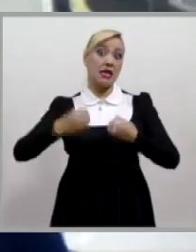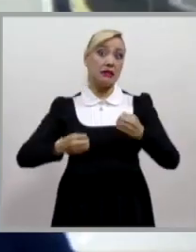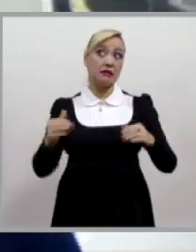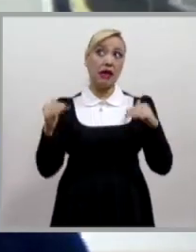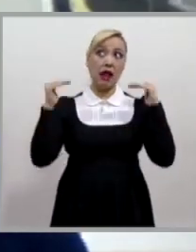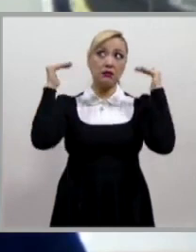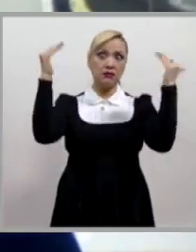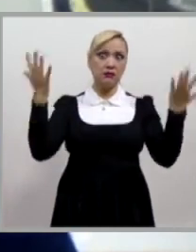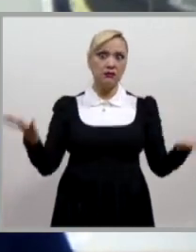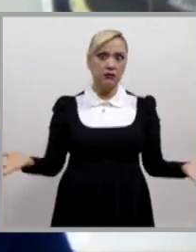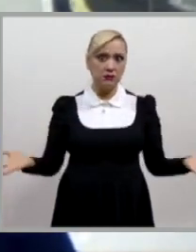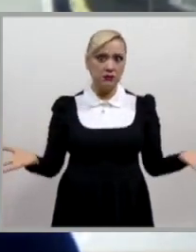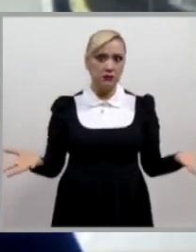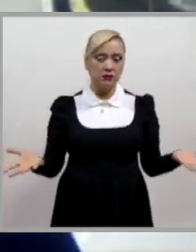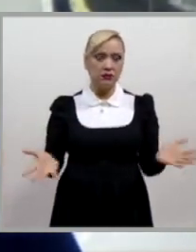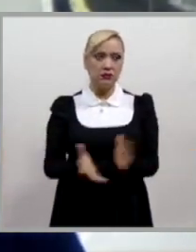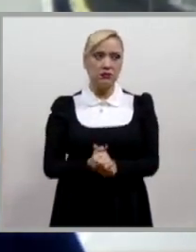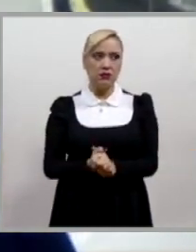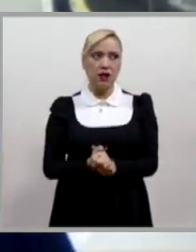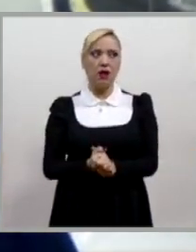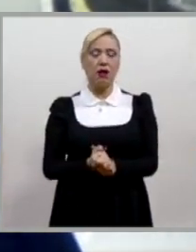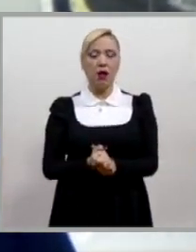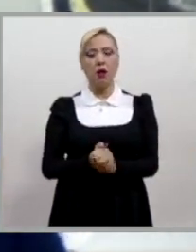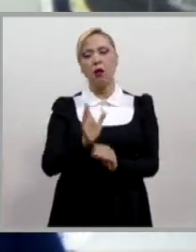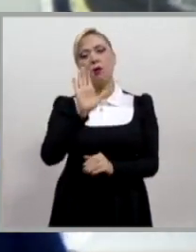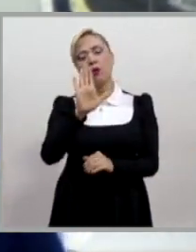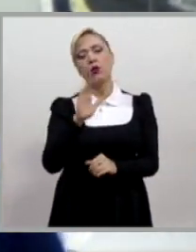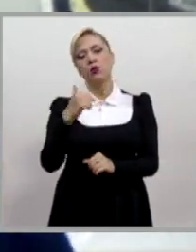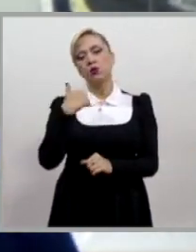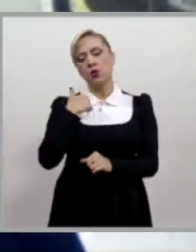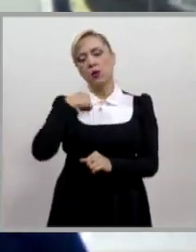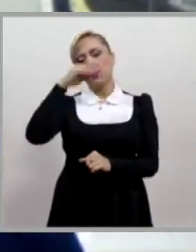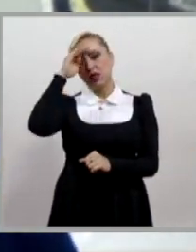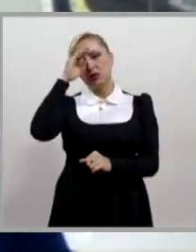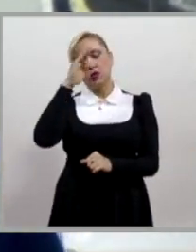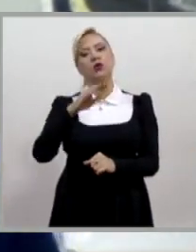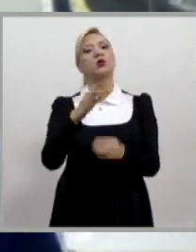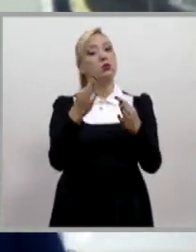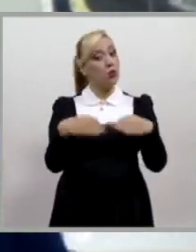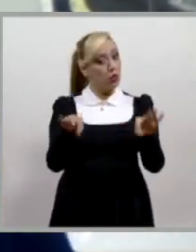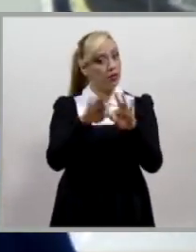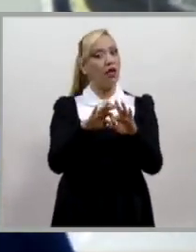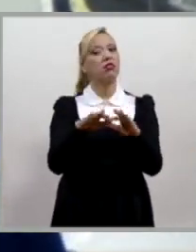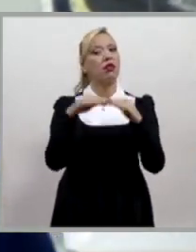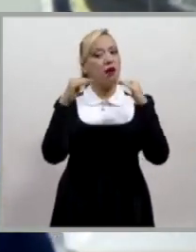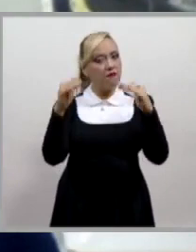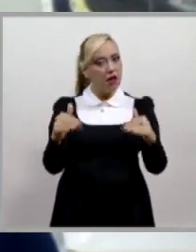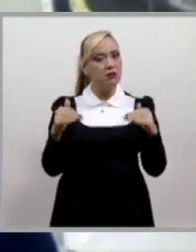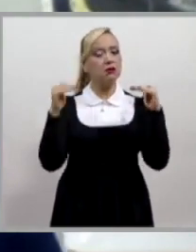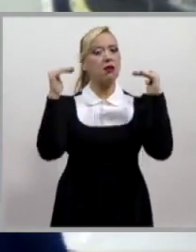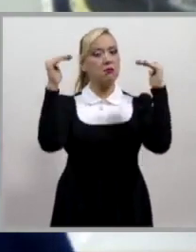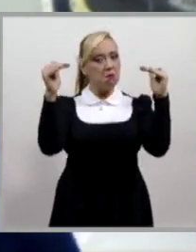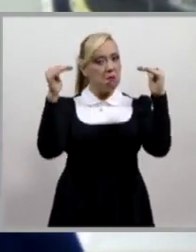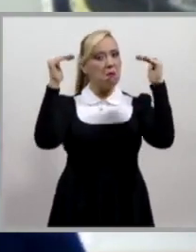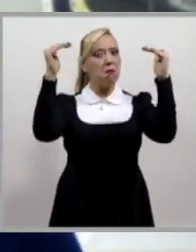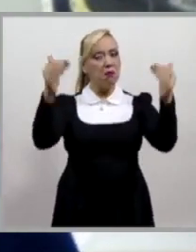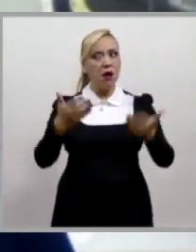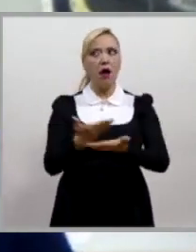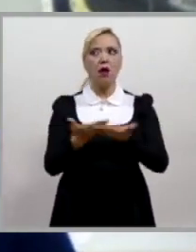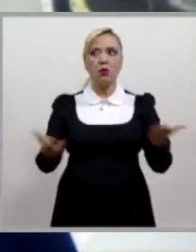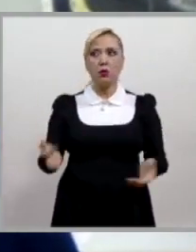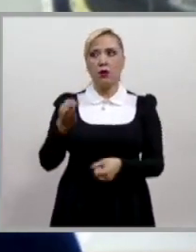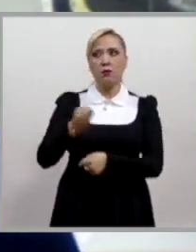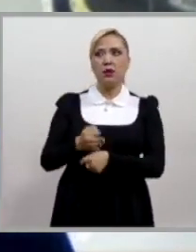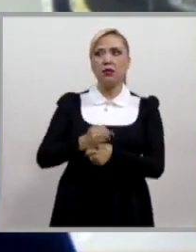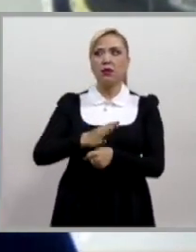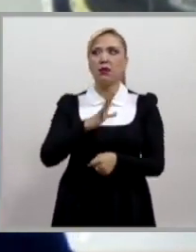Bueno, creo que en muchas otras áreas hay que reconocer que han habido avances muy importantes. Se ha dicho mucho que actualmente pues